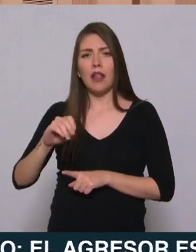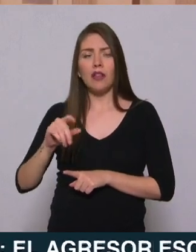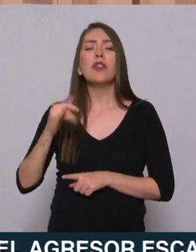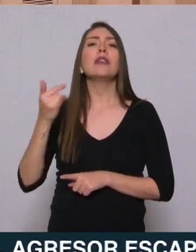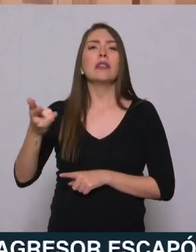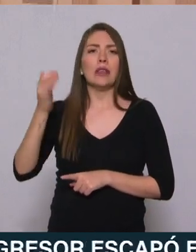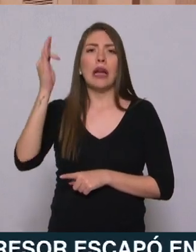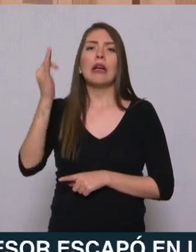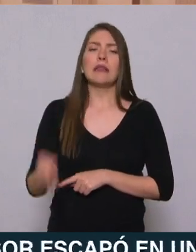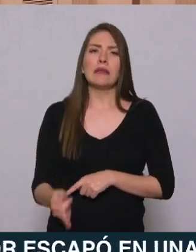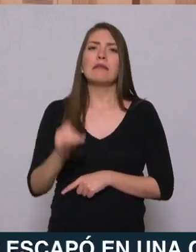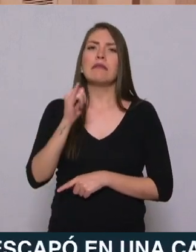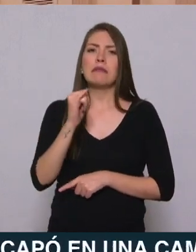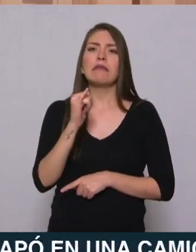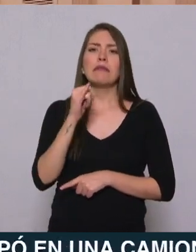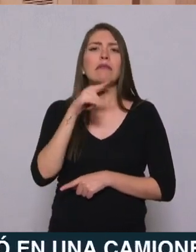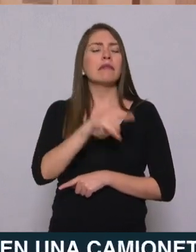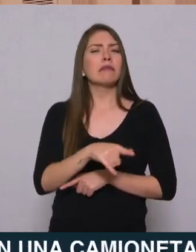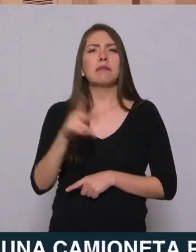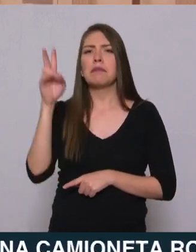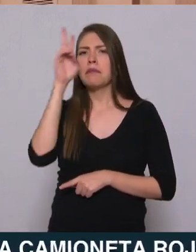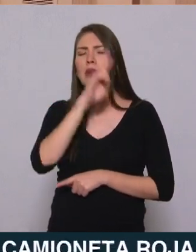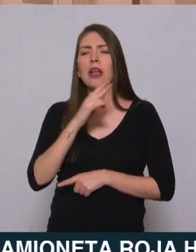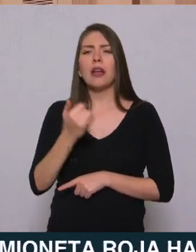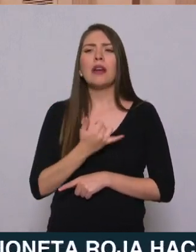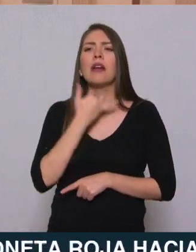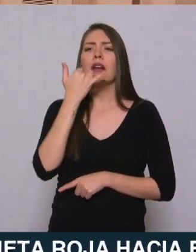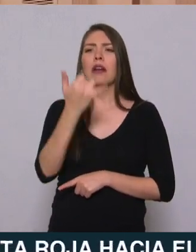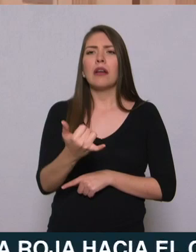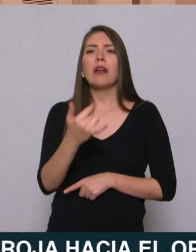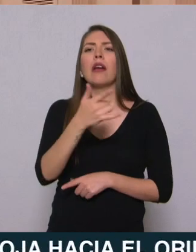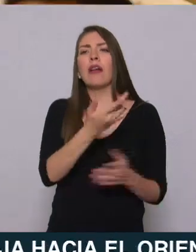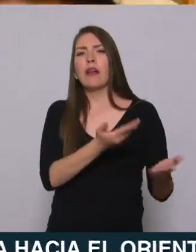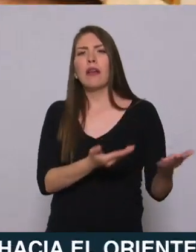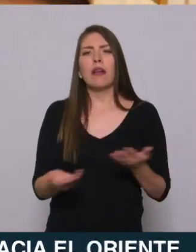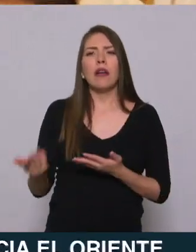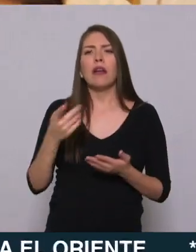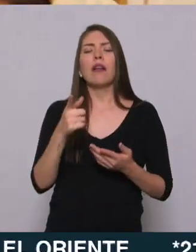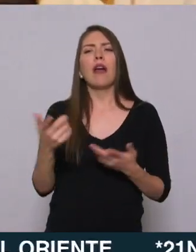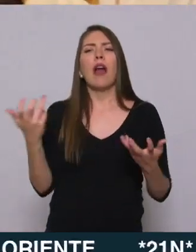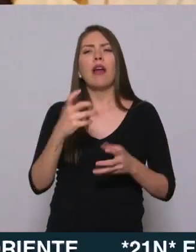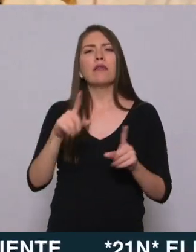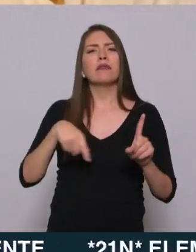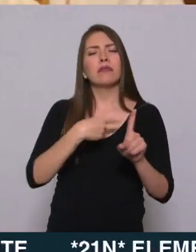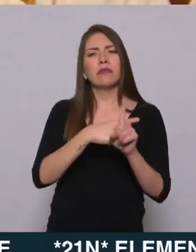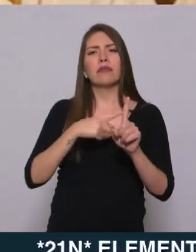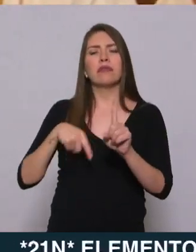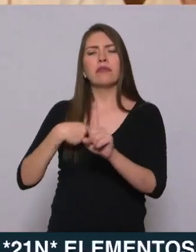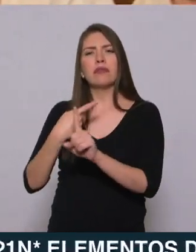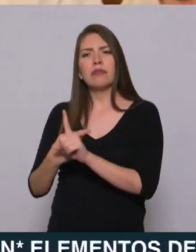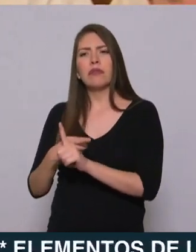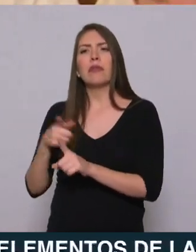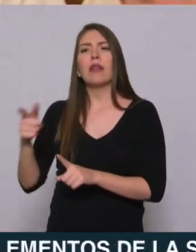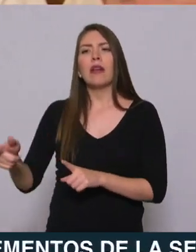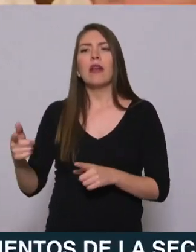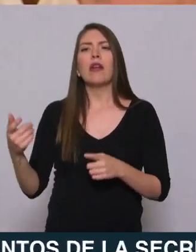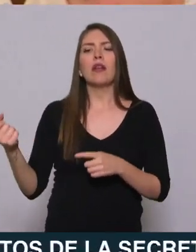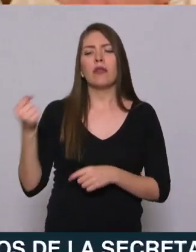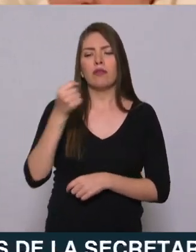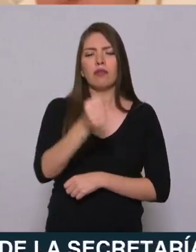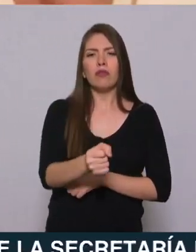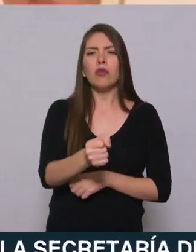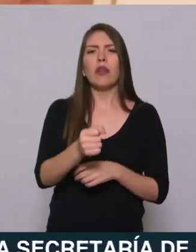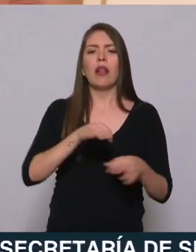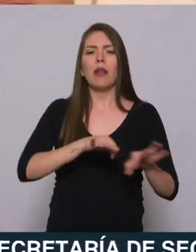fue un error gravísimo asignar a un sacerdote que había cometido abusos a un puesto de trabajo pastoral con niños y jóvenes